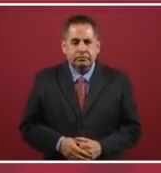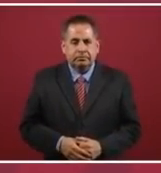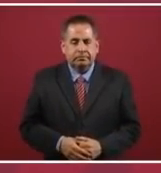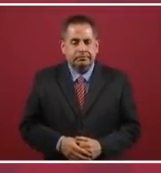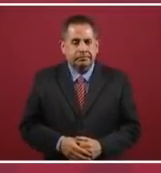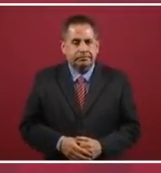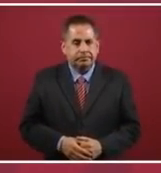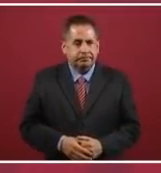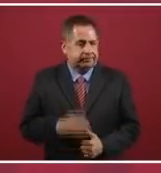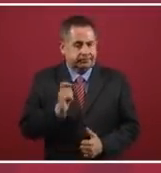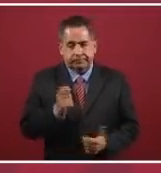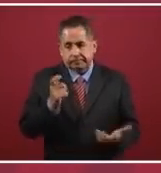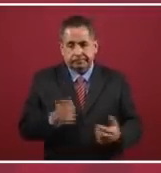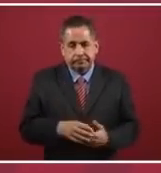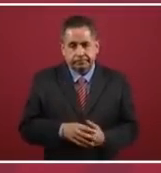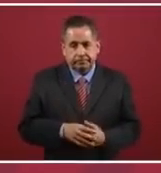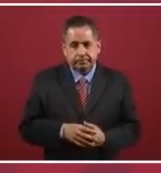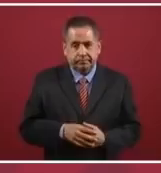Que